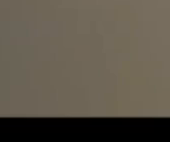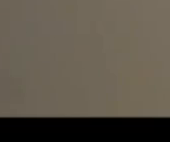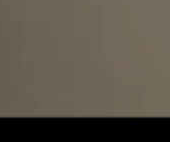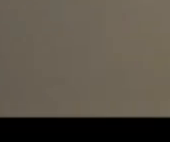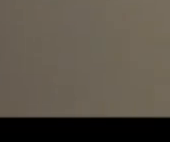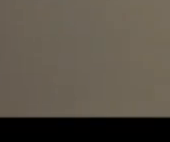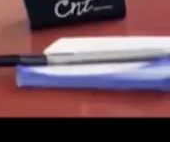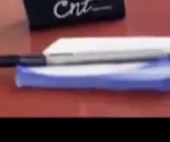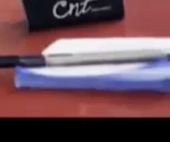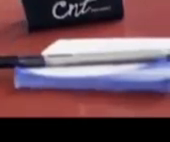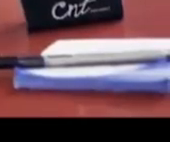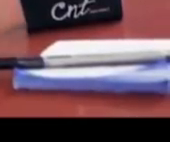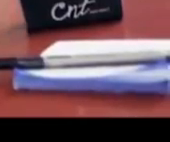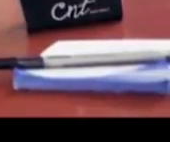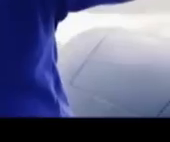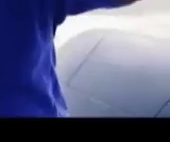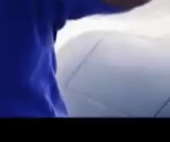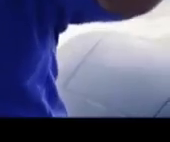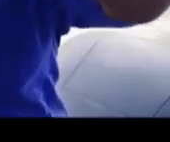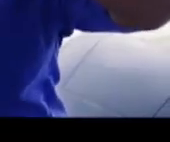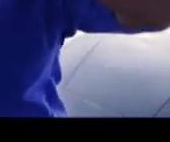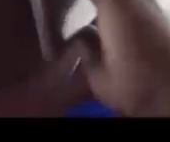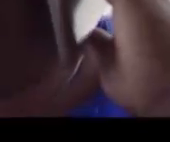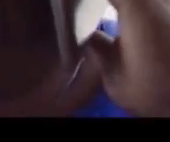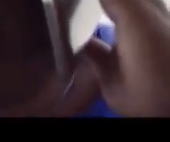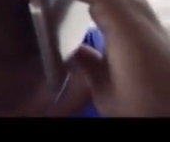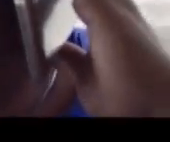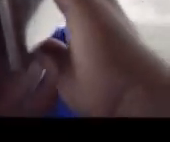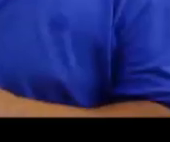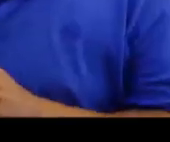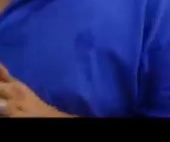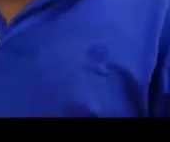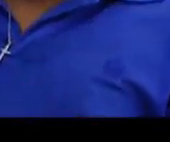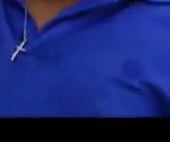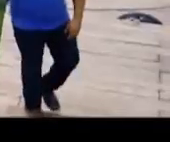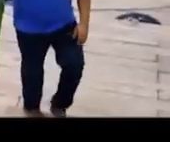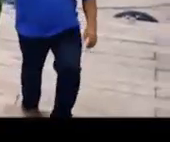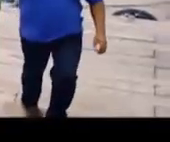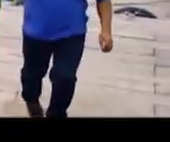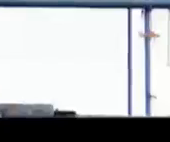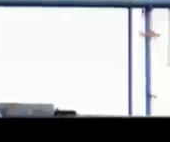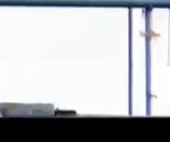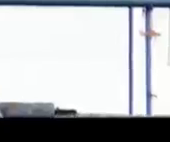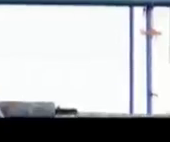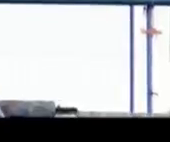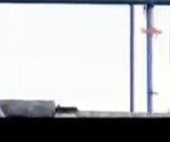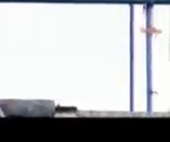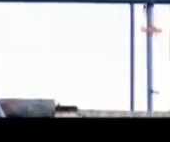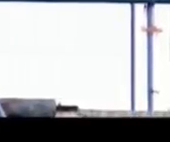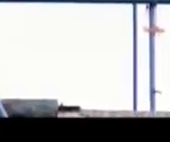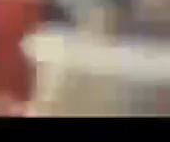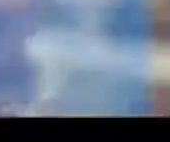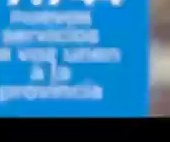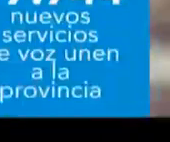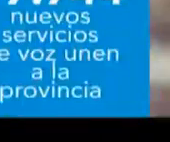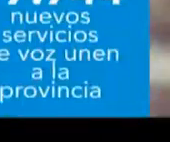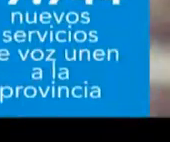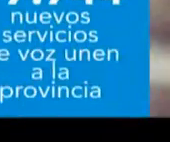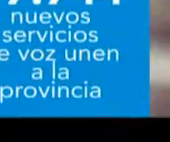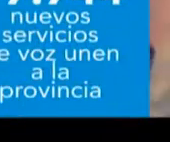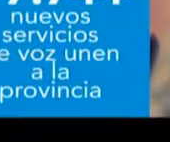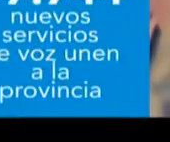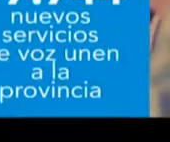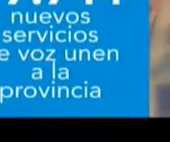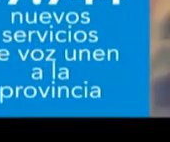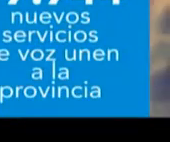recibir información de manera inmediata es la clave. El internet, Facebook, WhatsApp me han dado mucho más clientes, mucha más oportunidad. Las redes sociales